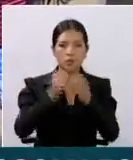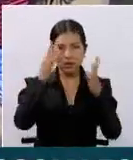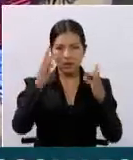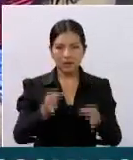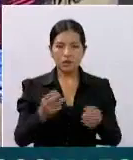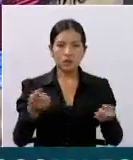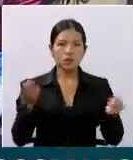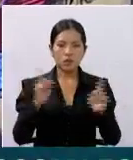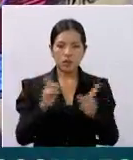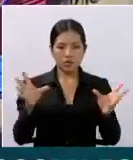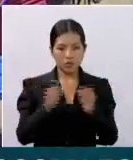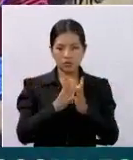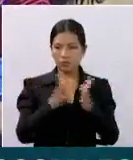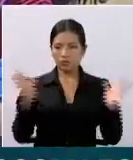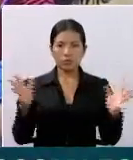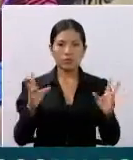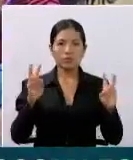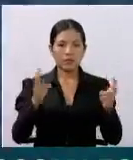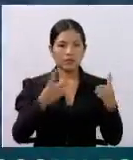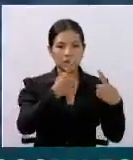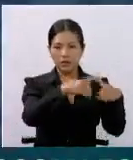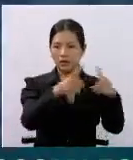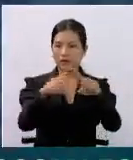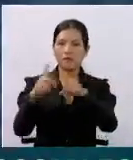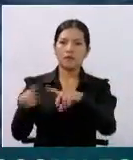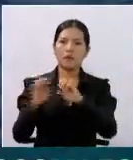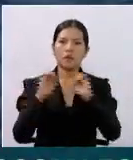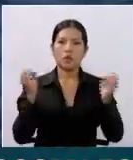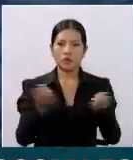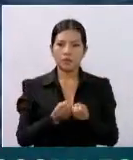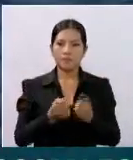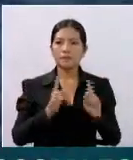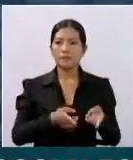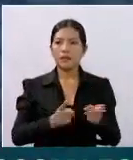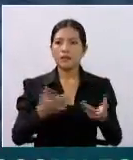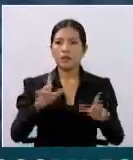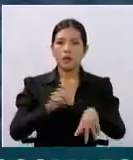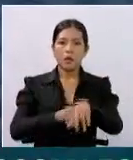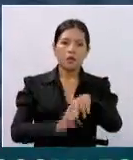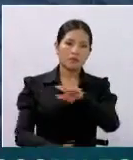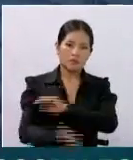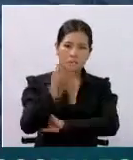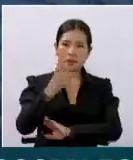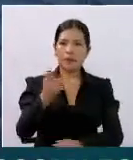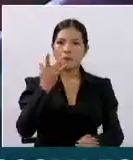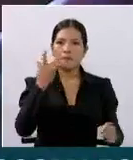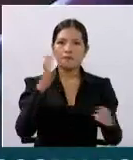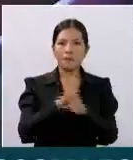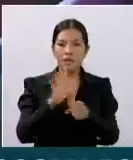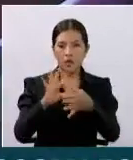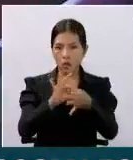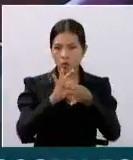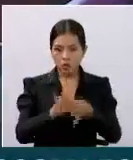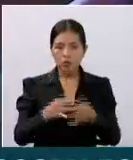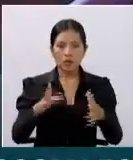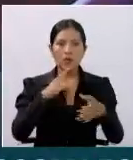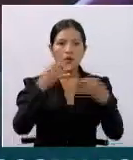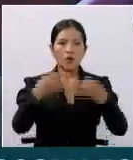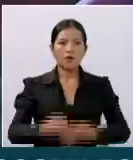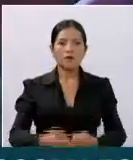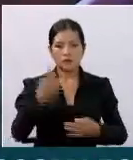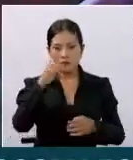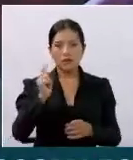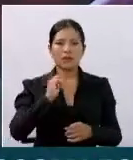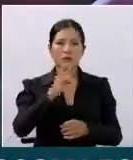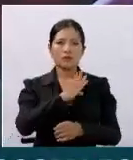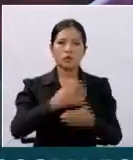ampliados que hemos tenido con nuestras organizaciones matrices. Asimismo, en horas de la mañana, el Pacto de Unidad oficializó la invitación al Tribunal